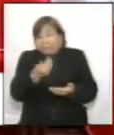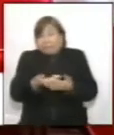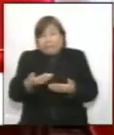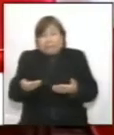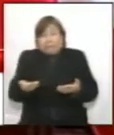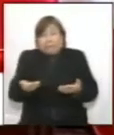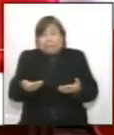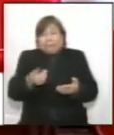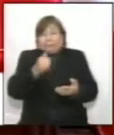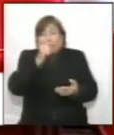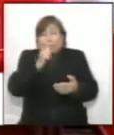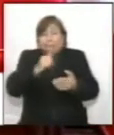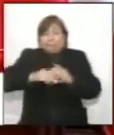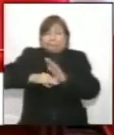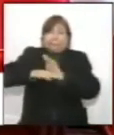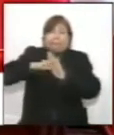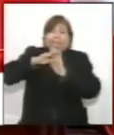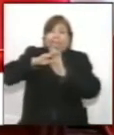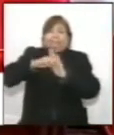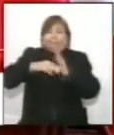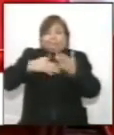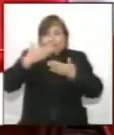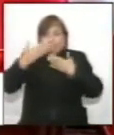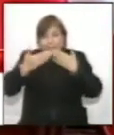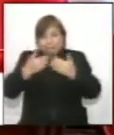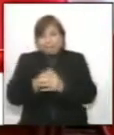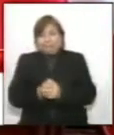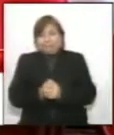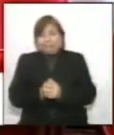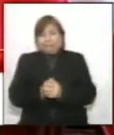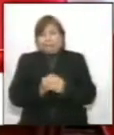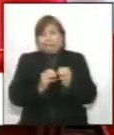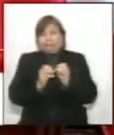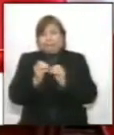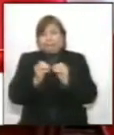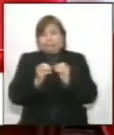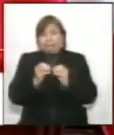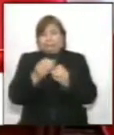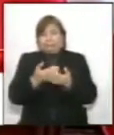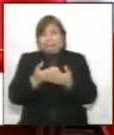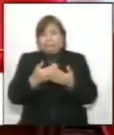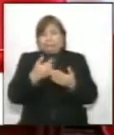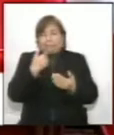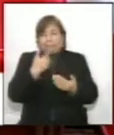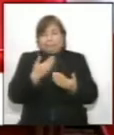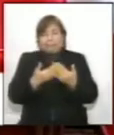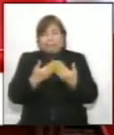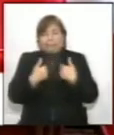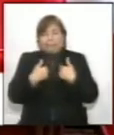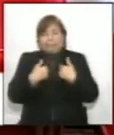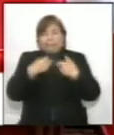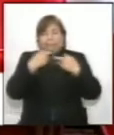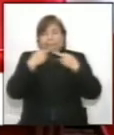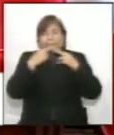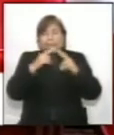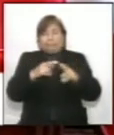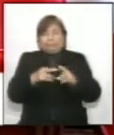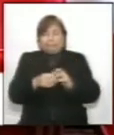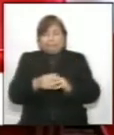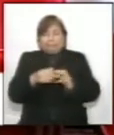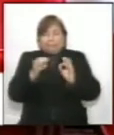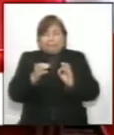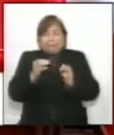le ha faltado mayor capacidad expresiva o de explicación para poder tener las respuestas favorables